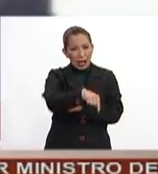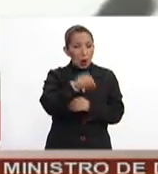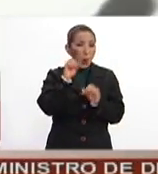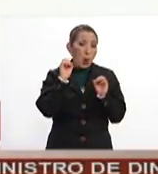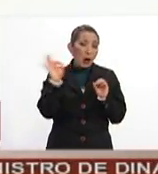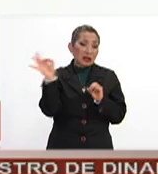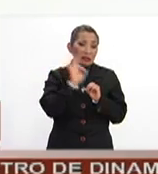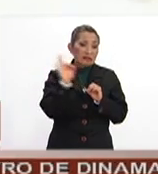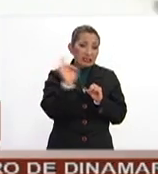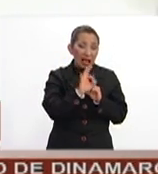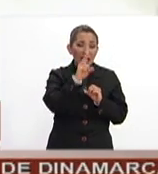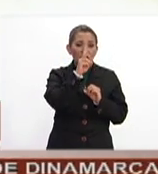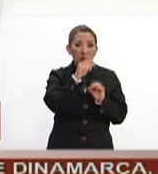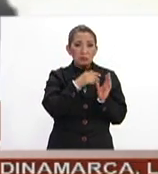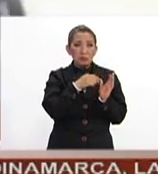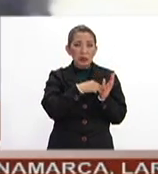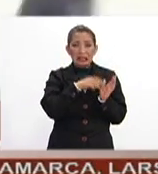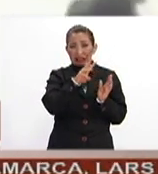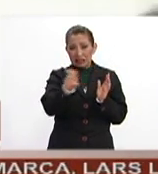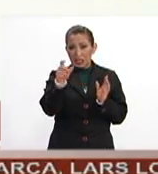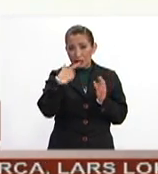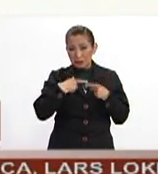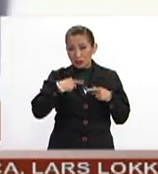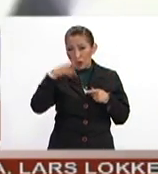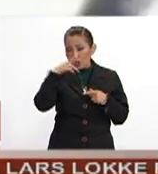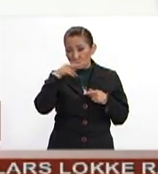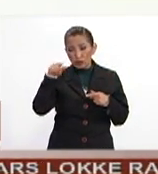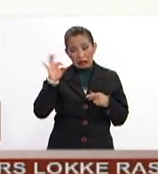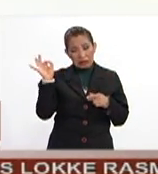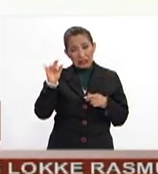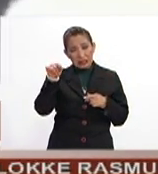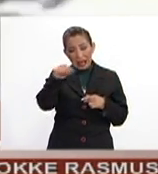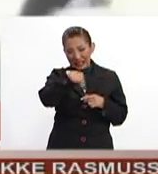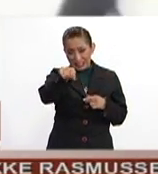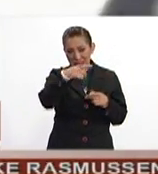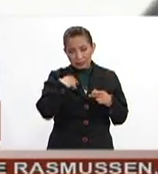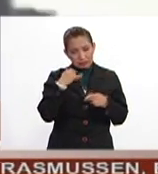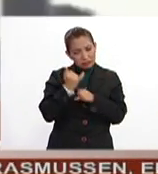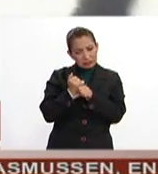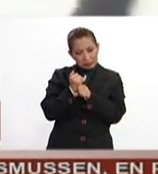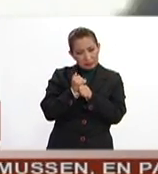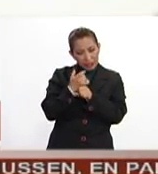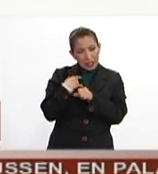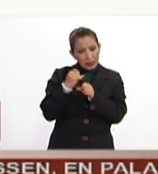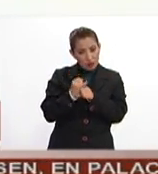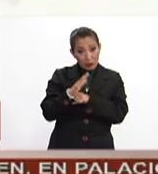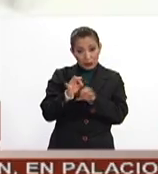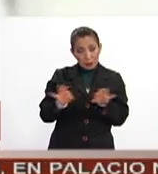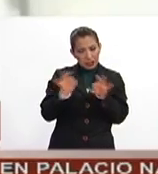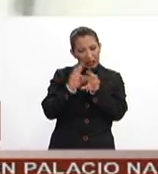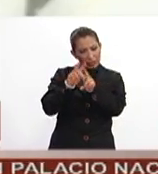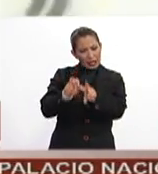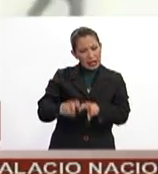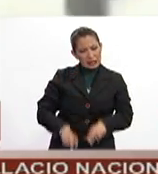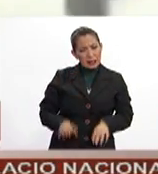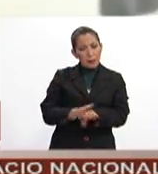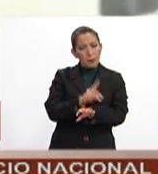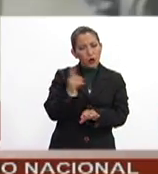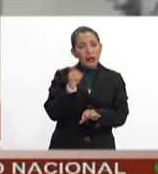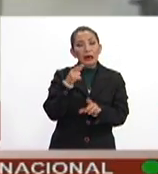habría 2.300 rusos, de tal manera que también estos datos son importantes analizarlos al